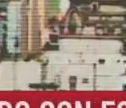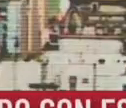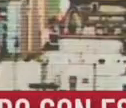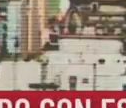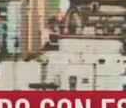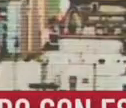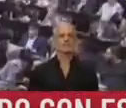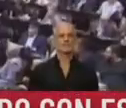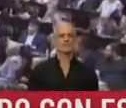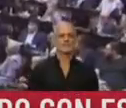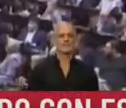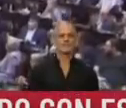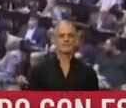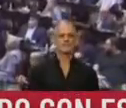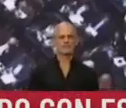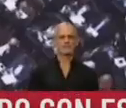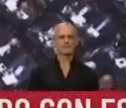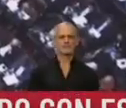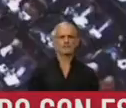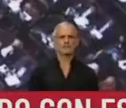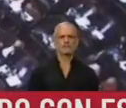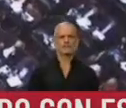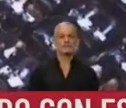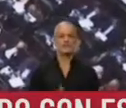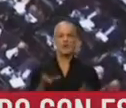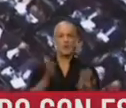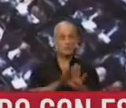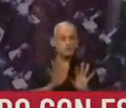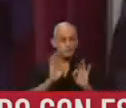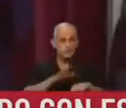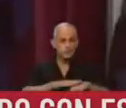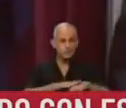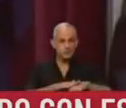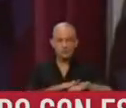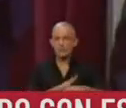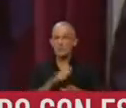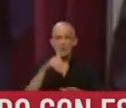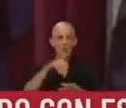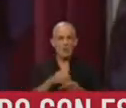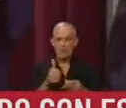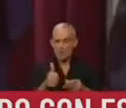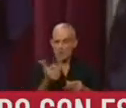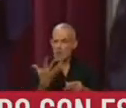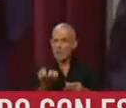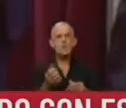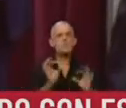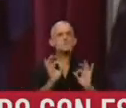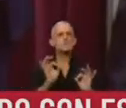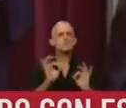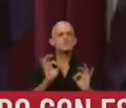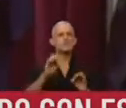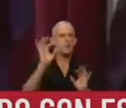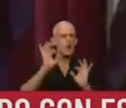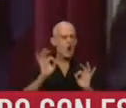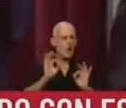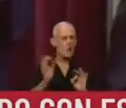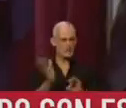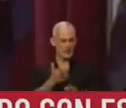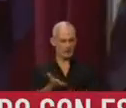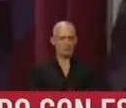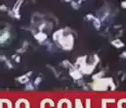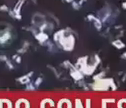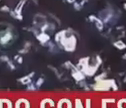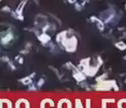en un nivel de tensión con un presupuesto que en realidad no lo puedo llamar presupuesto, una ficción. Decir que es un dibujo